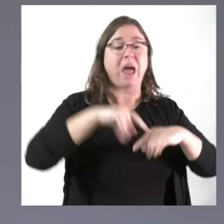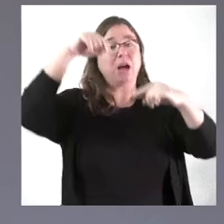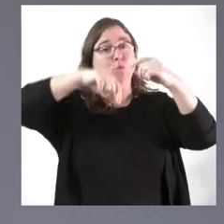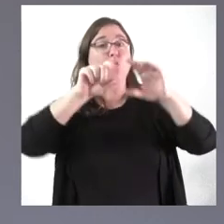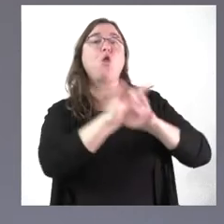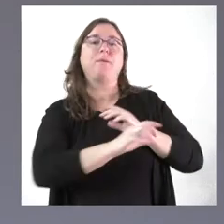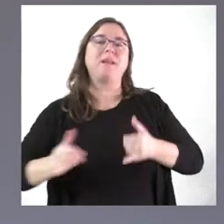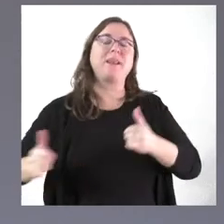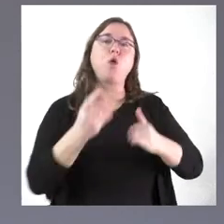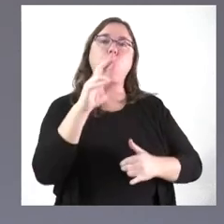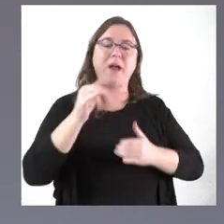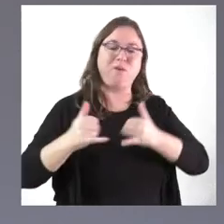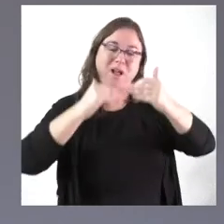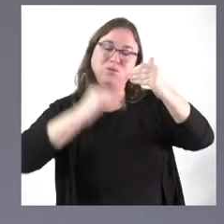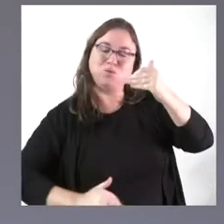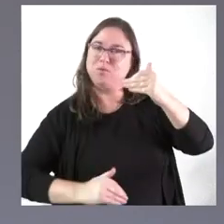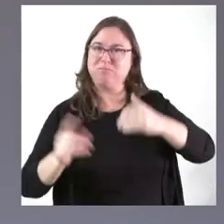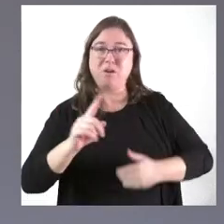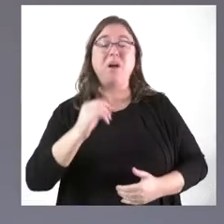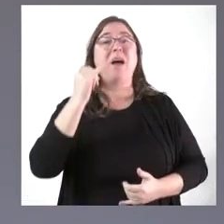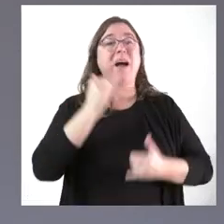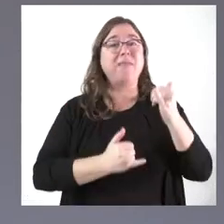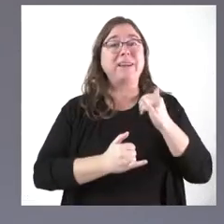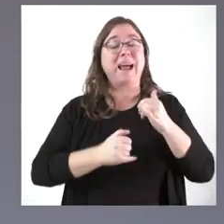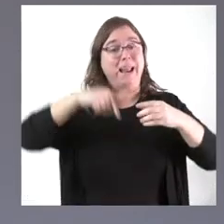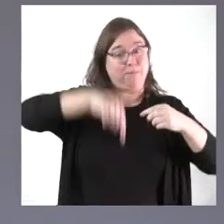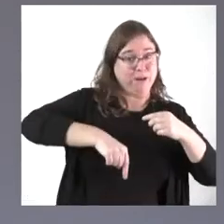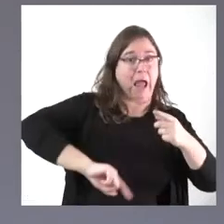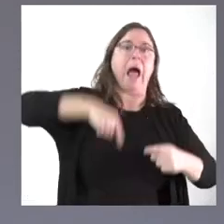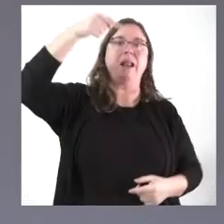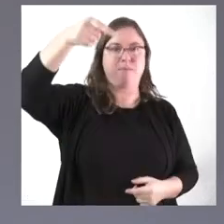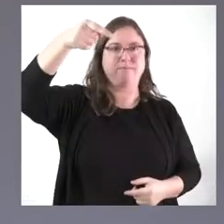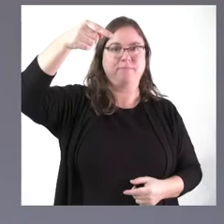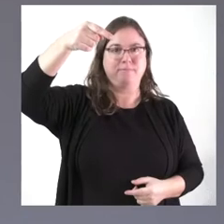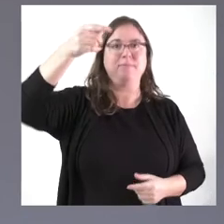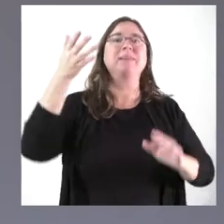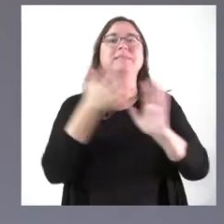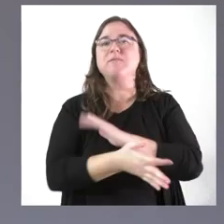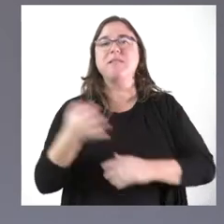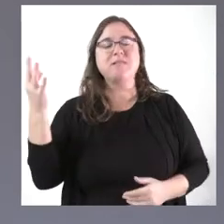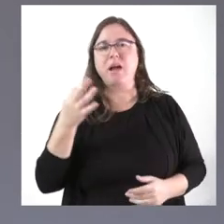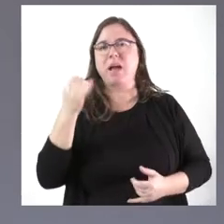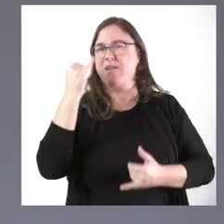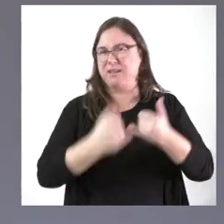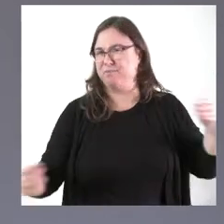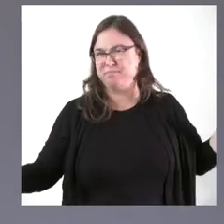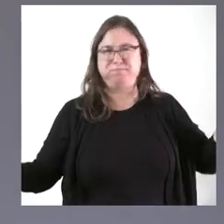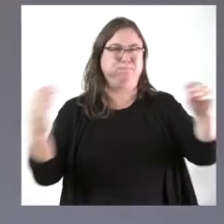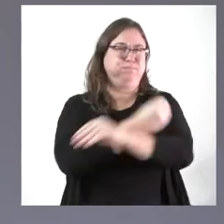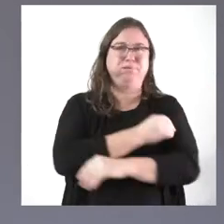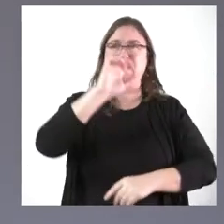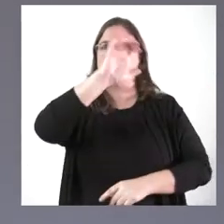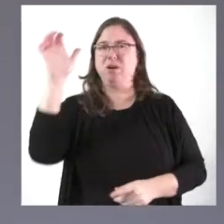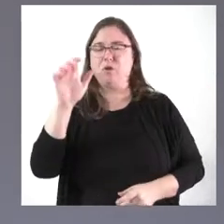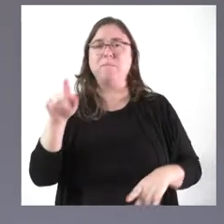en España no es que el gobierno de España lo que ha hecho es poner el régimen del sur al norte en consecuencia camina total y absolutamente en sirio contrario